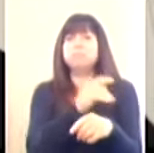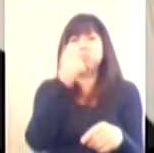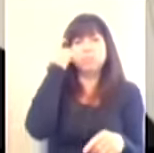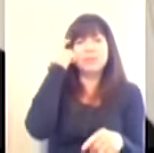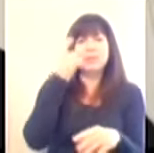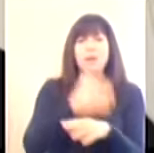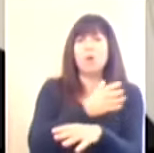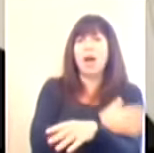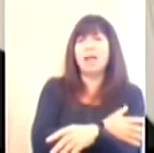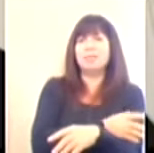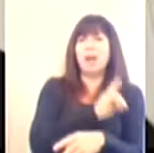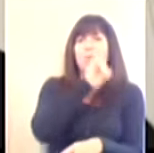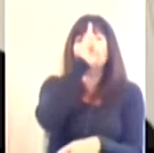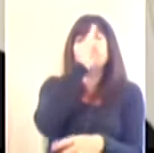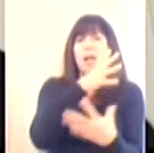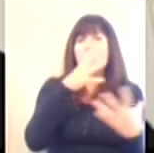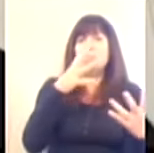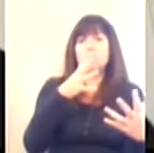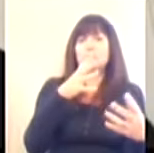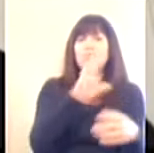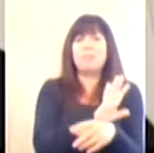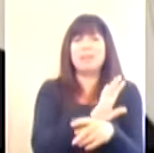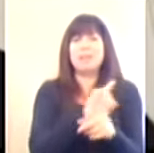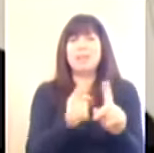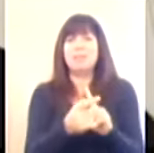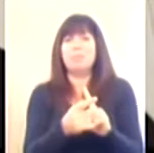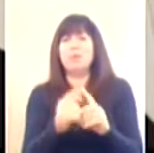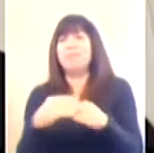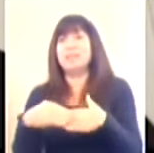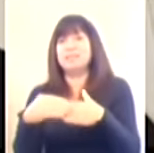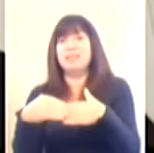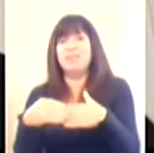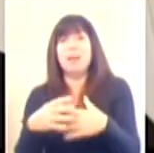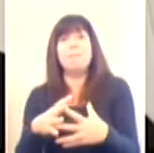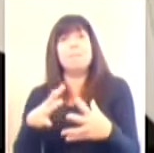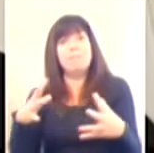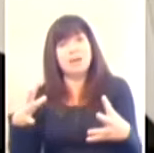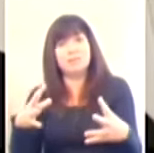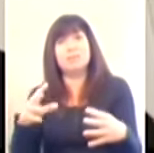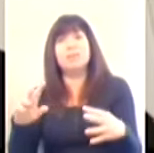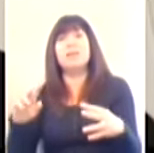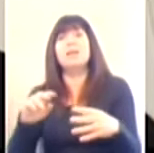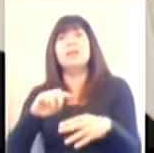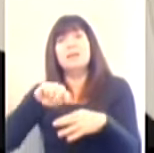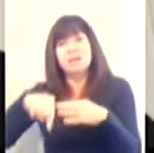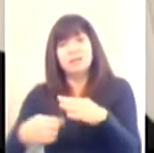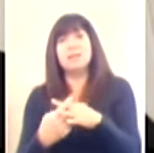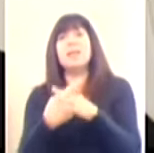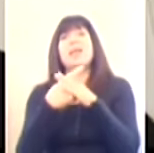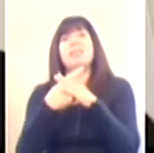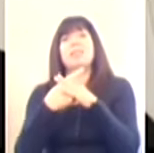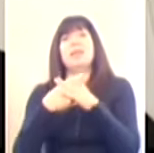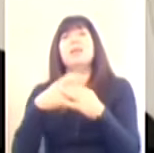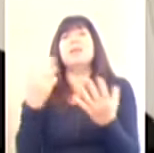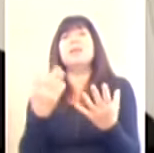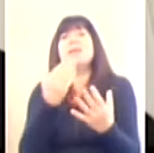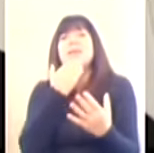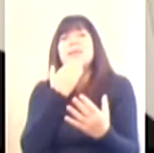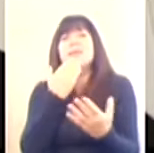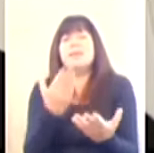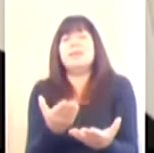demasiado acostumbrados. Yo creo que esta pandemia puso de manifiesto que somos mucho más flexibles, resilientes y propensos